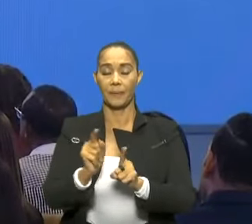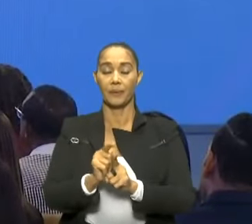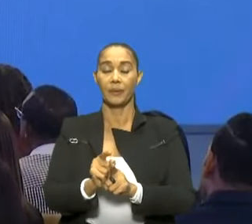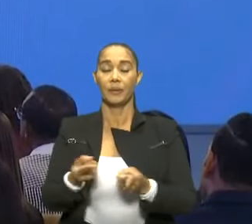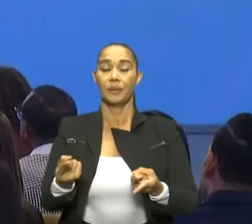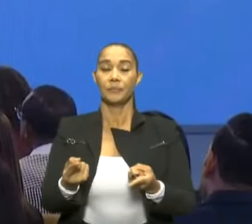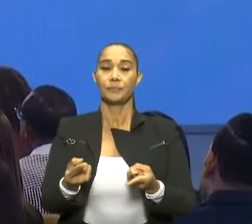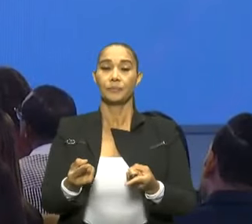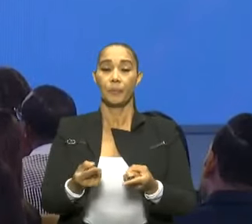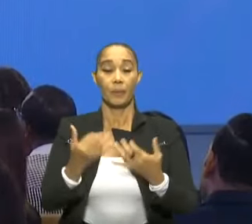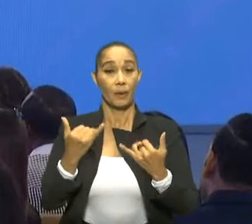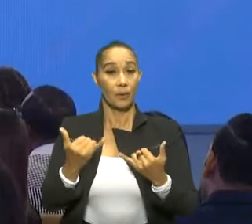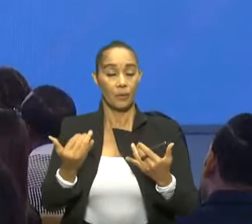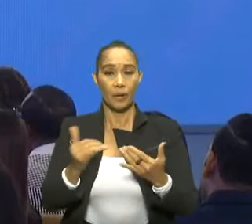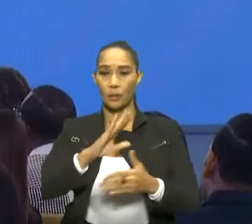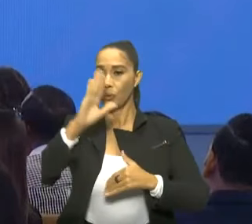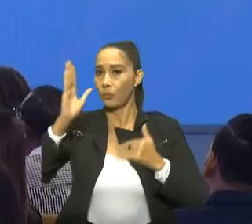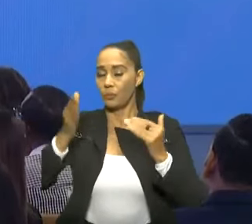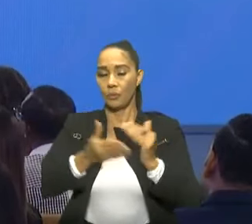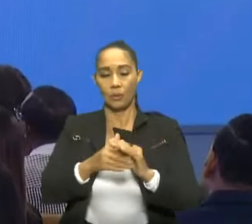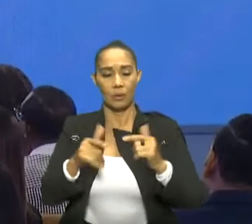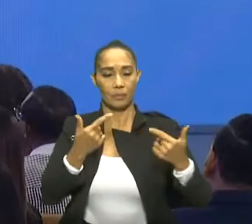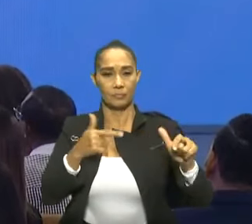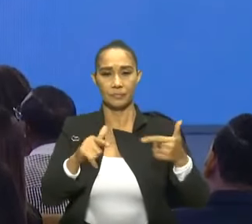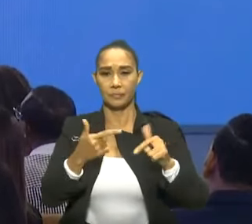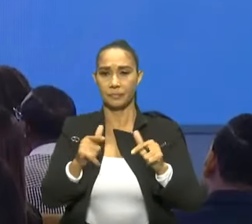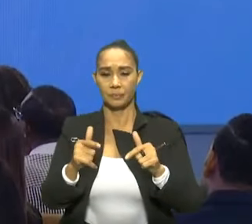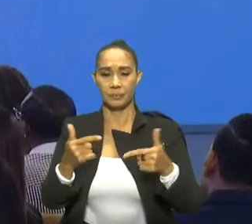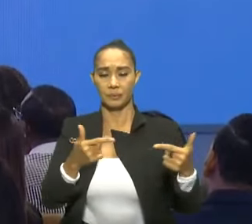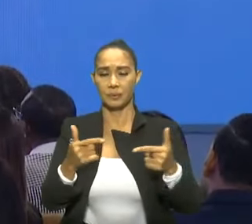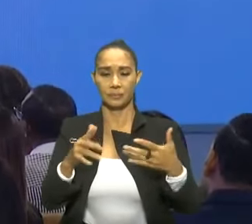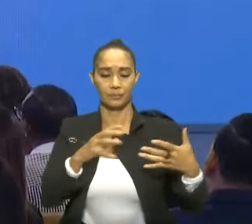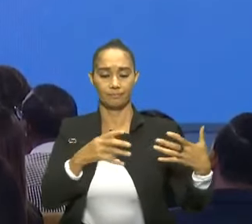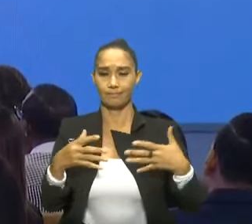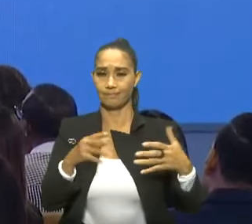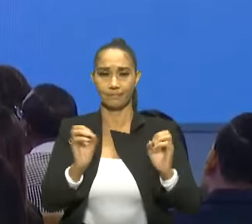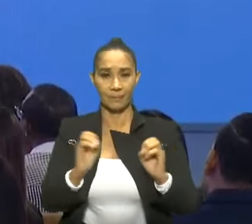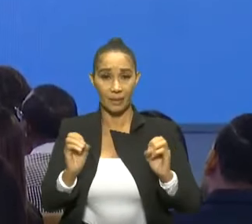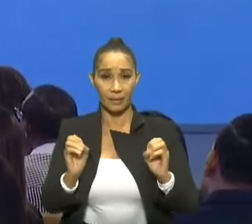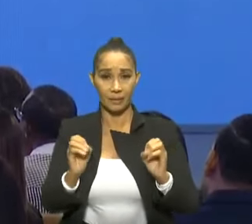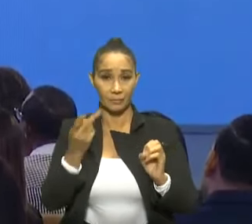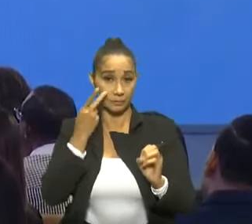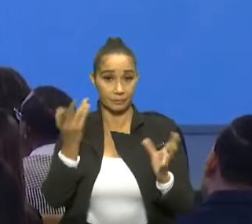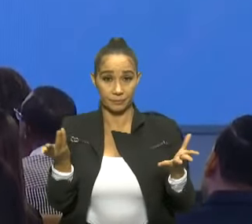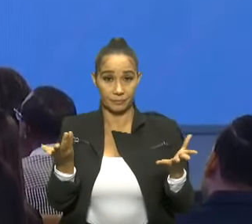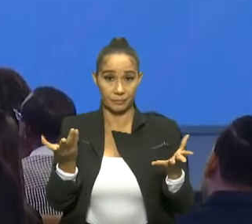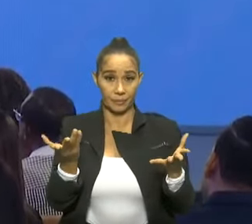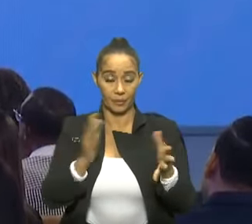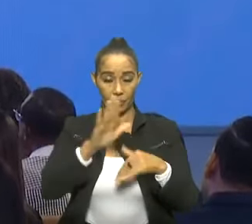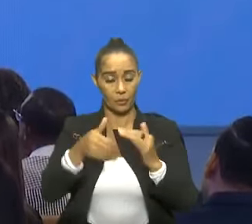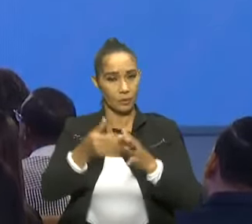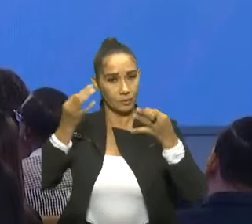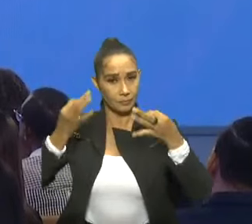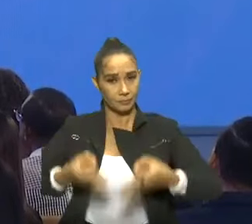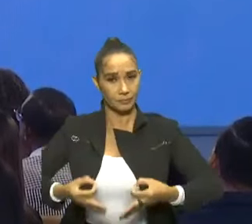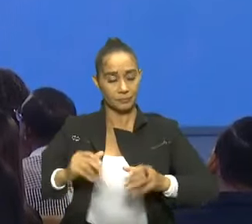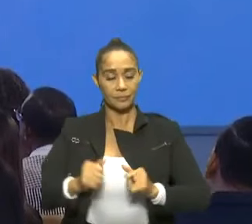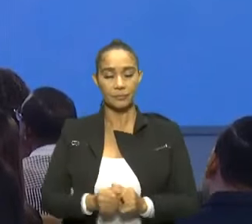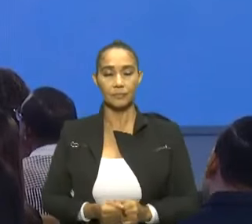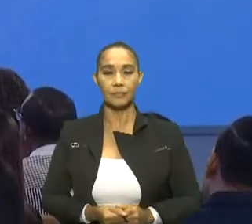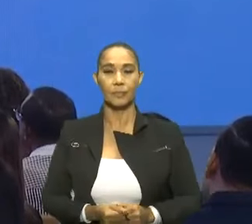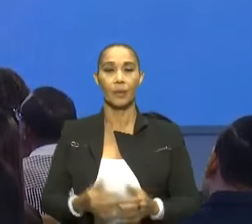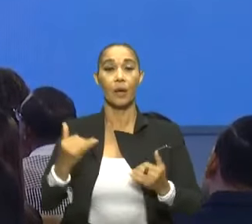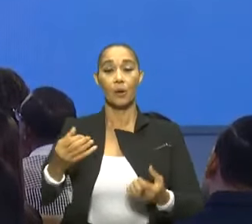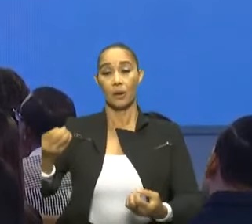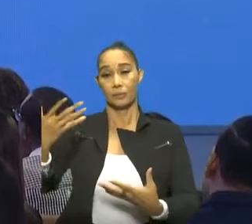realizamos también ahora. Y nunca, no ha habido ningún tipo de incidente, ustedes lo han visto, ningún tipo de incidente. Ahora